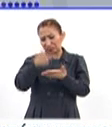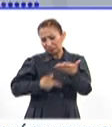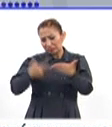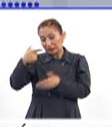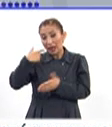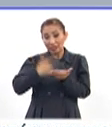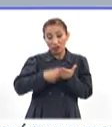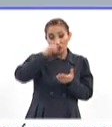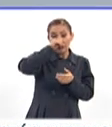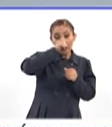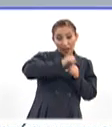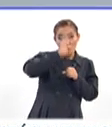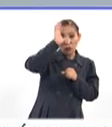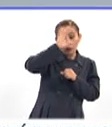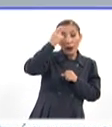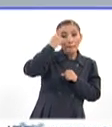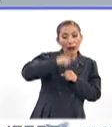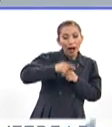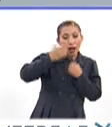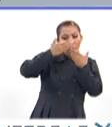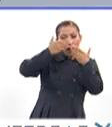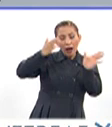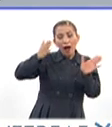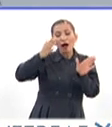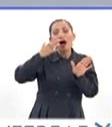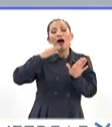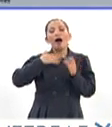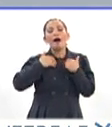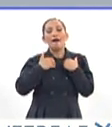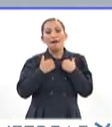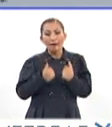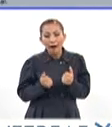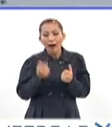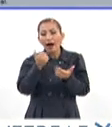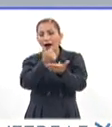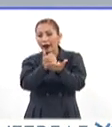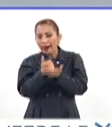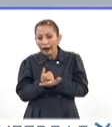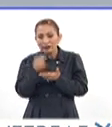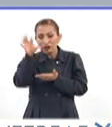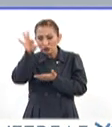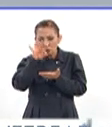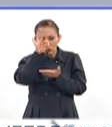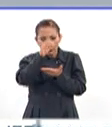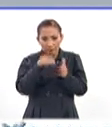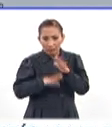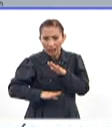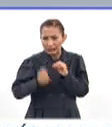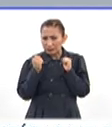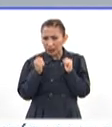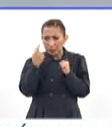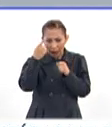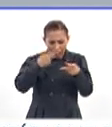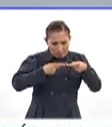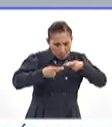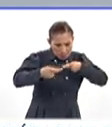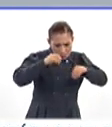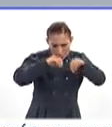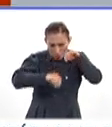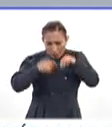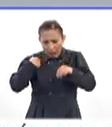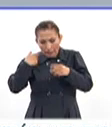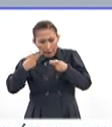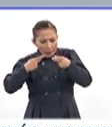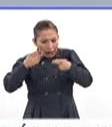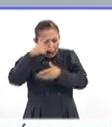la Secretaría de Cultura para tener instrumentos, herramientas sólidas de planeación, de